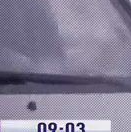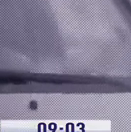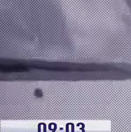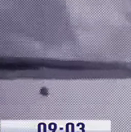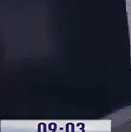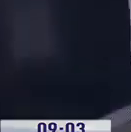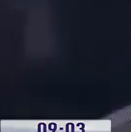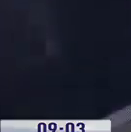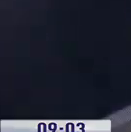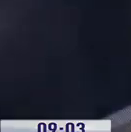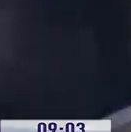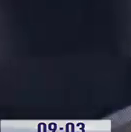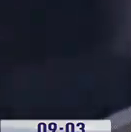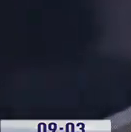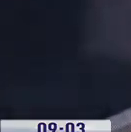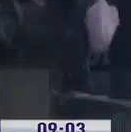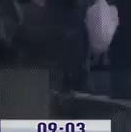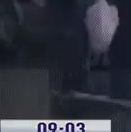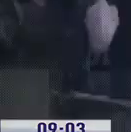por cumplir con su